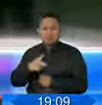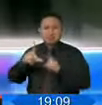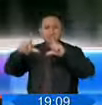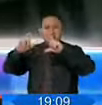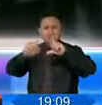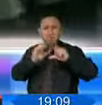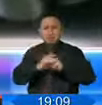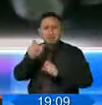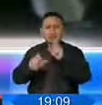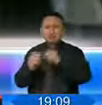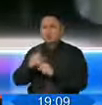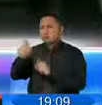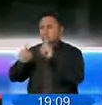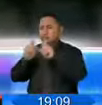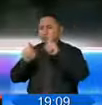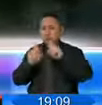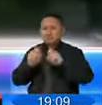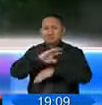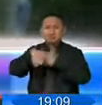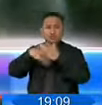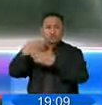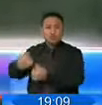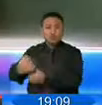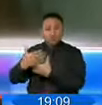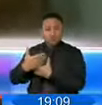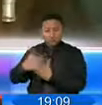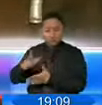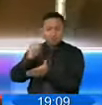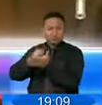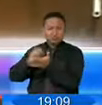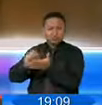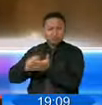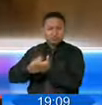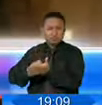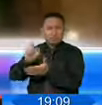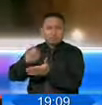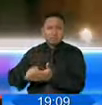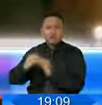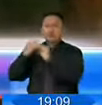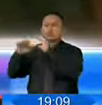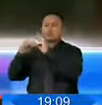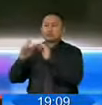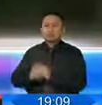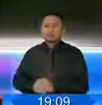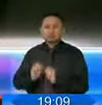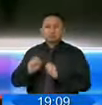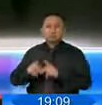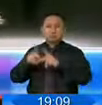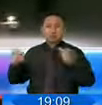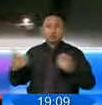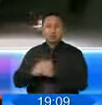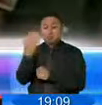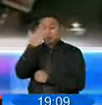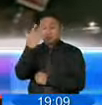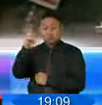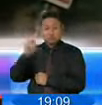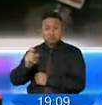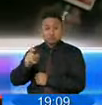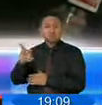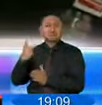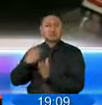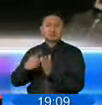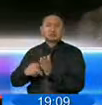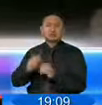las versiones, recoger toda la información para transmitirle a ese lector, a ese televidente que necesita saber qué es lo que